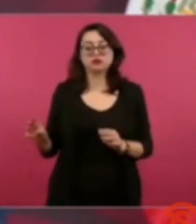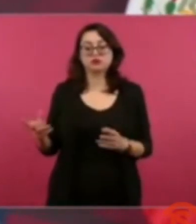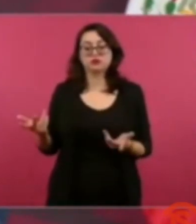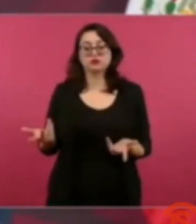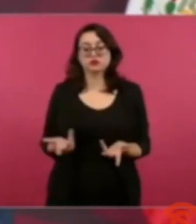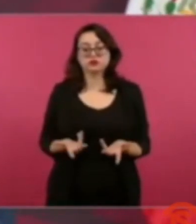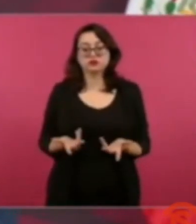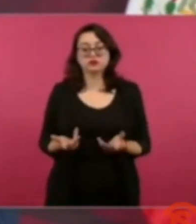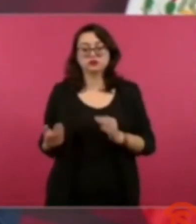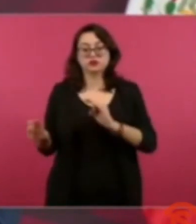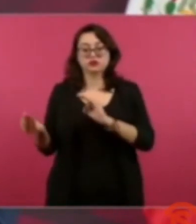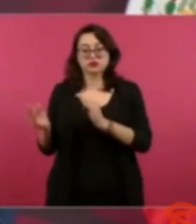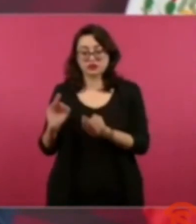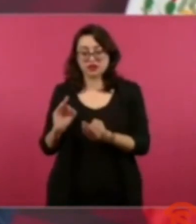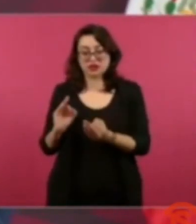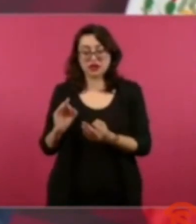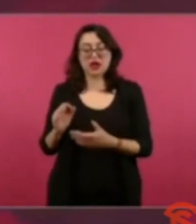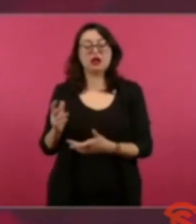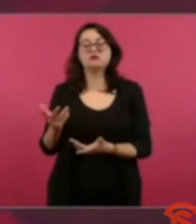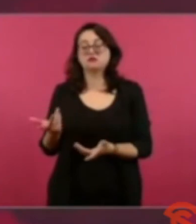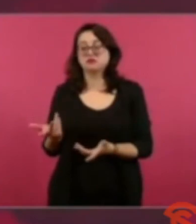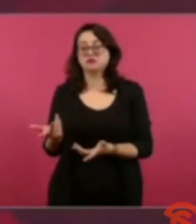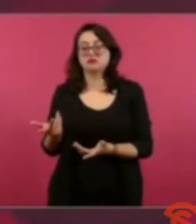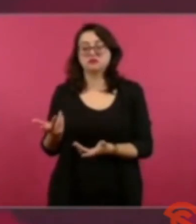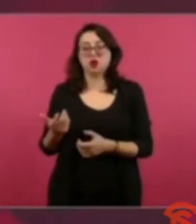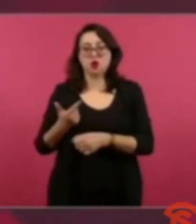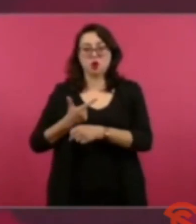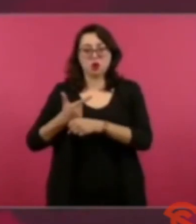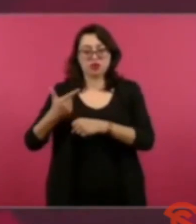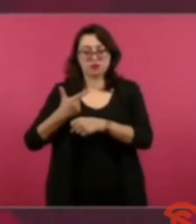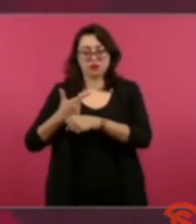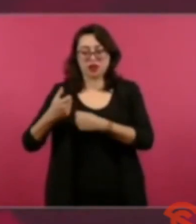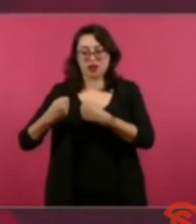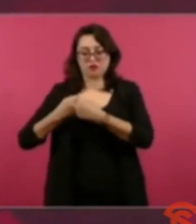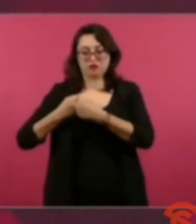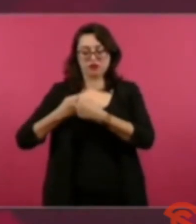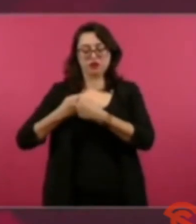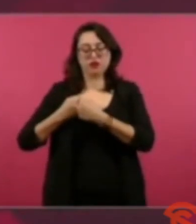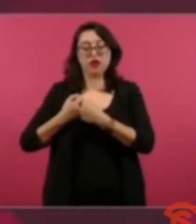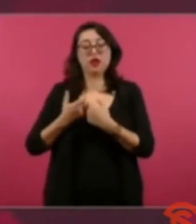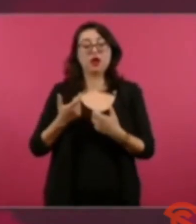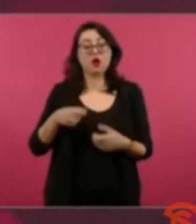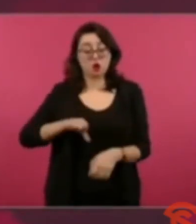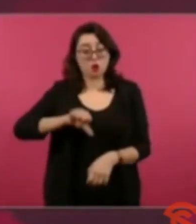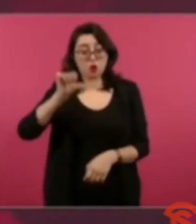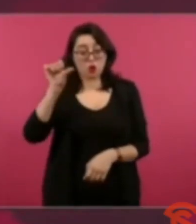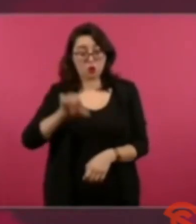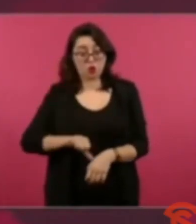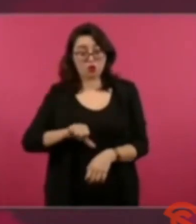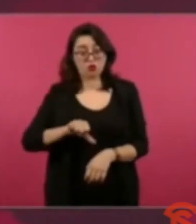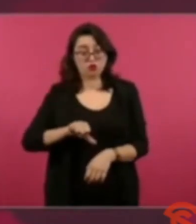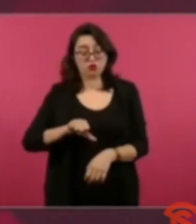Guatemala, hoy voy por allá, hoy voy a Tapachula